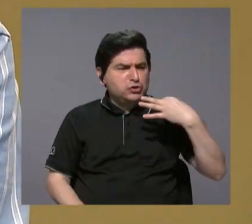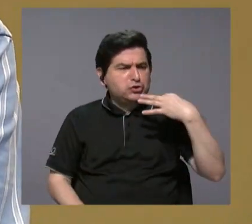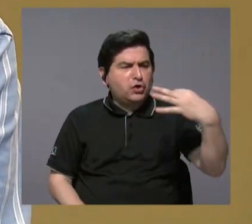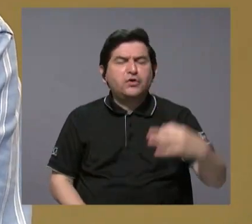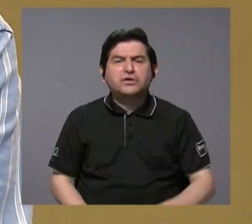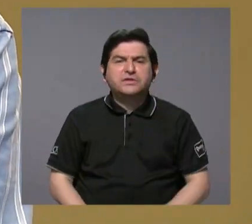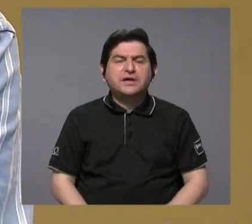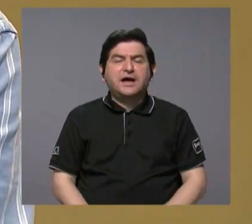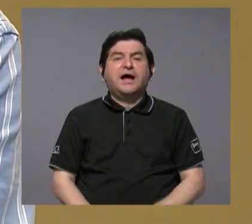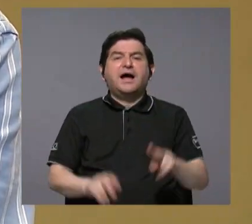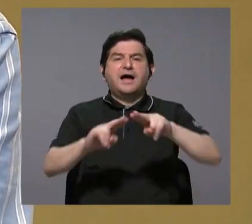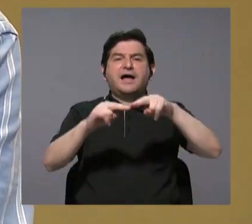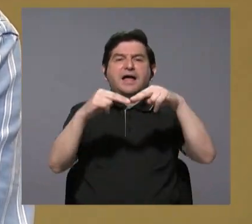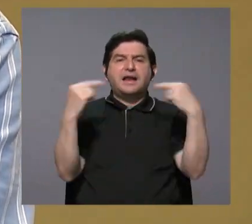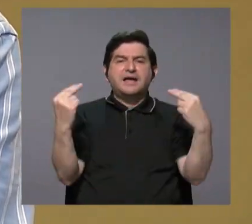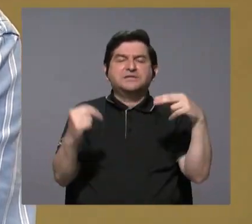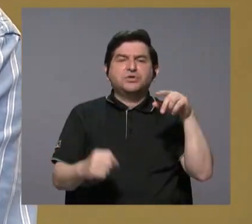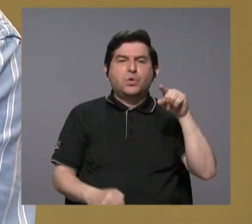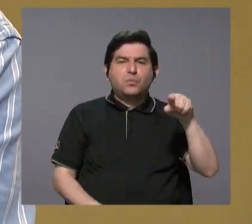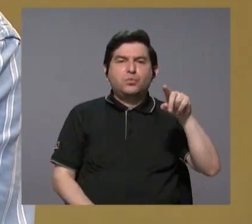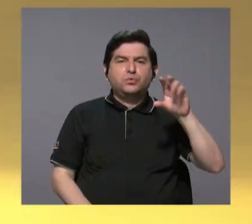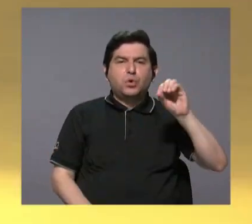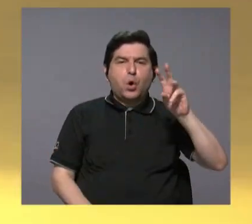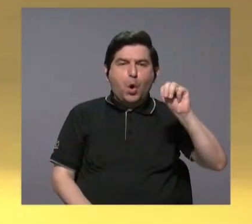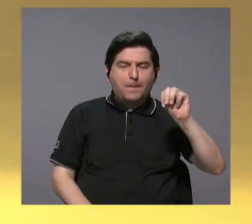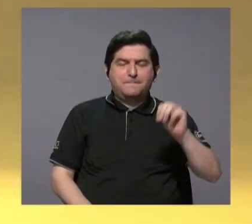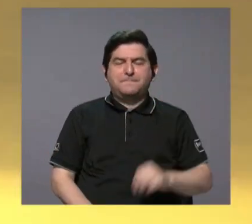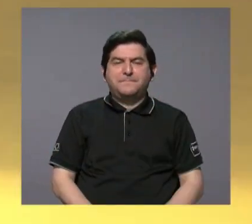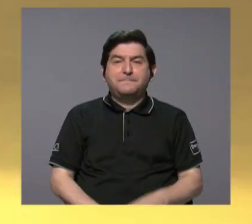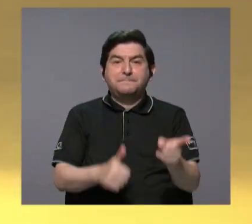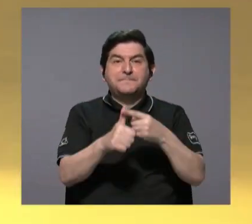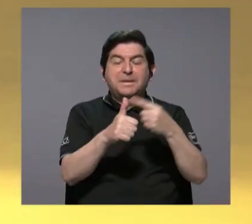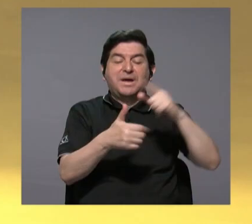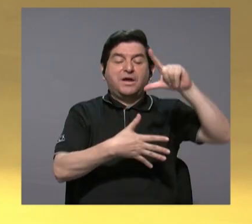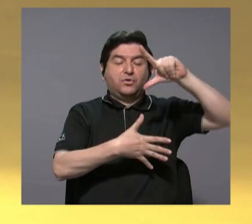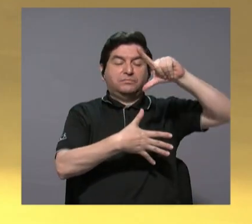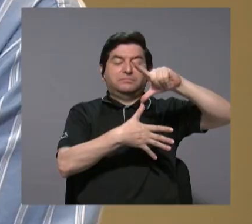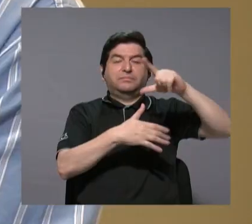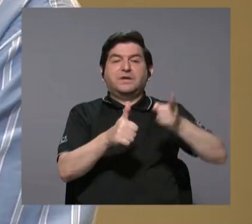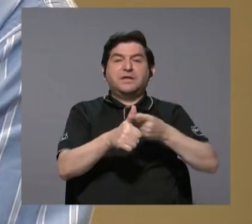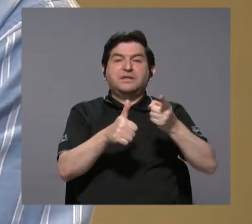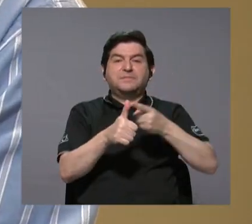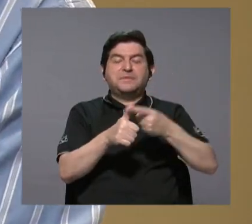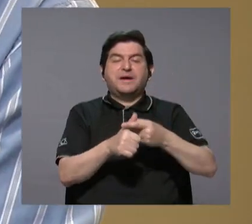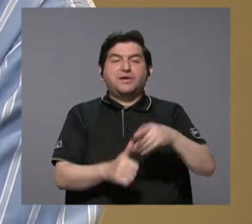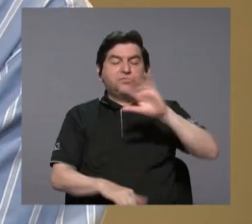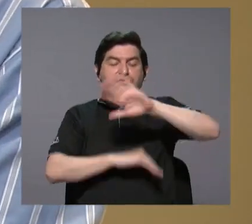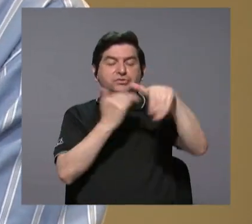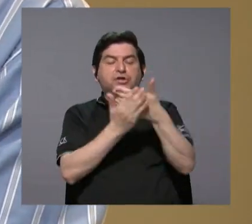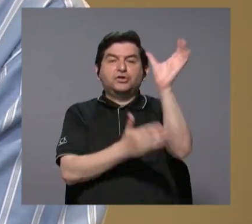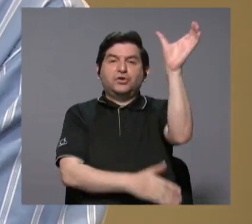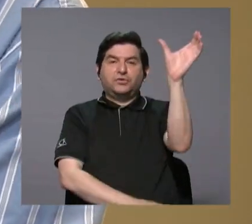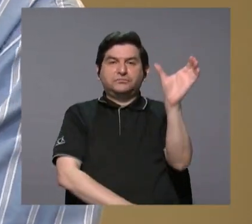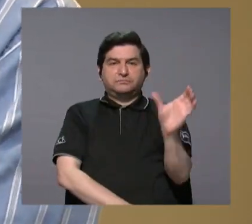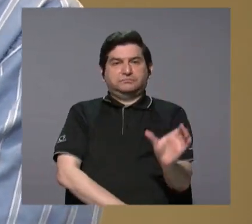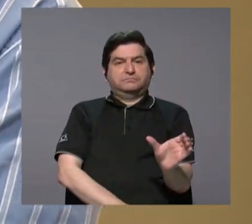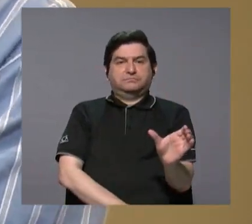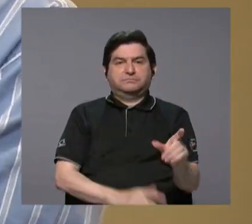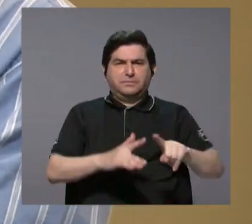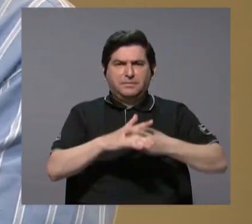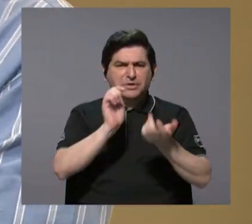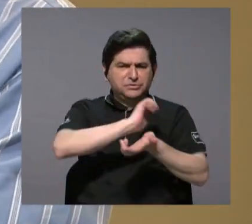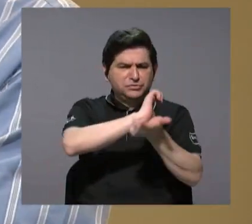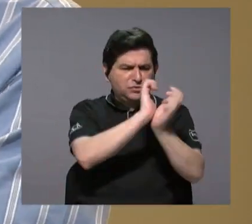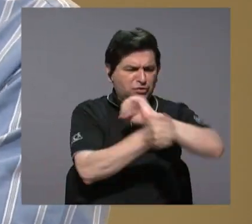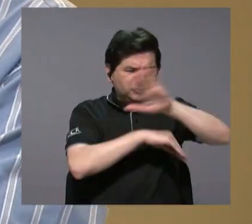pusimos lanación.com. Fuimos el primero en Latinoamérica y uno de los primeros en el continente. Y empezó a cambiar